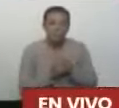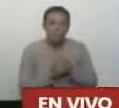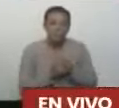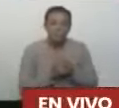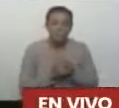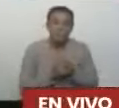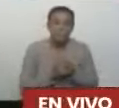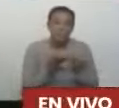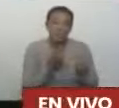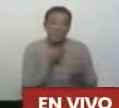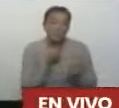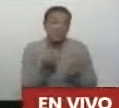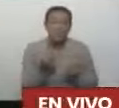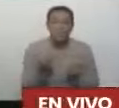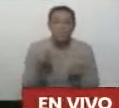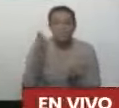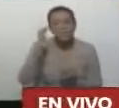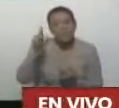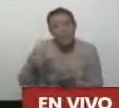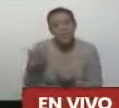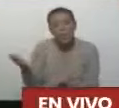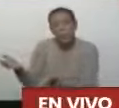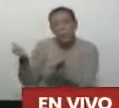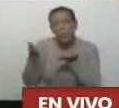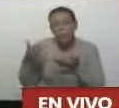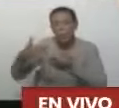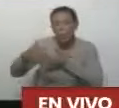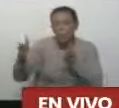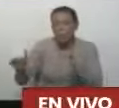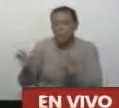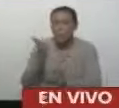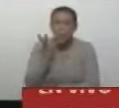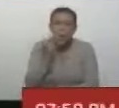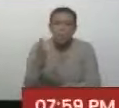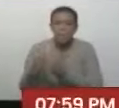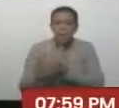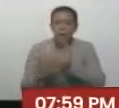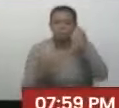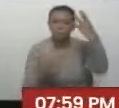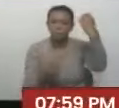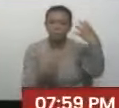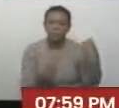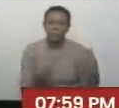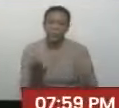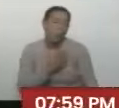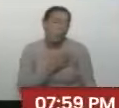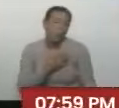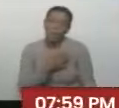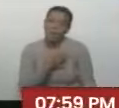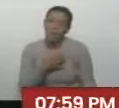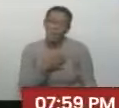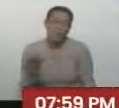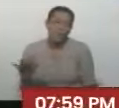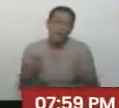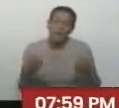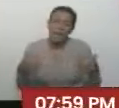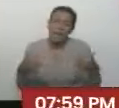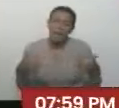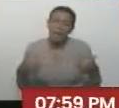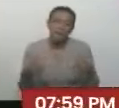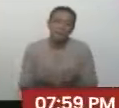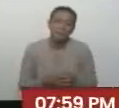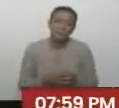Sebastián, que le gusta hablar. Nosotros todavía habíamos traído un semáforo de escala real, pero no lo pudimos traer en el avión a